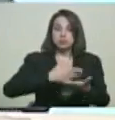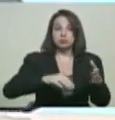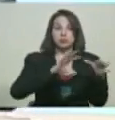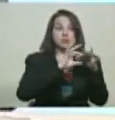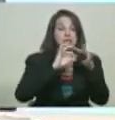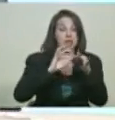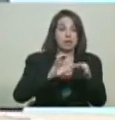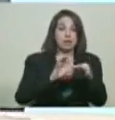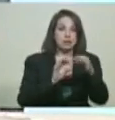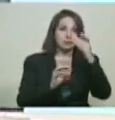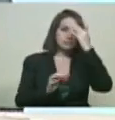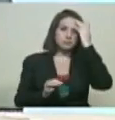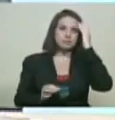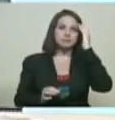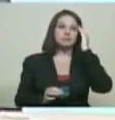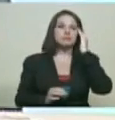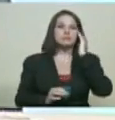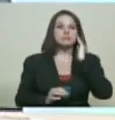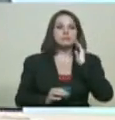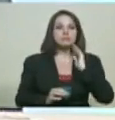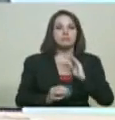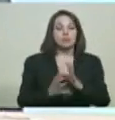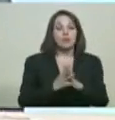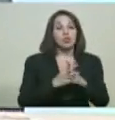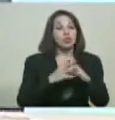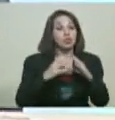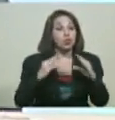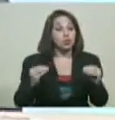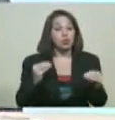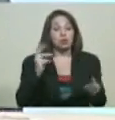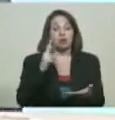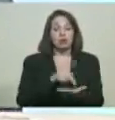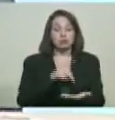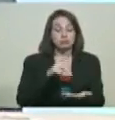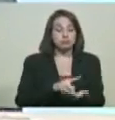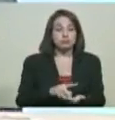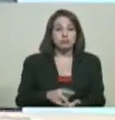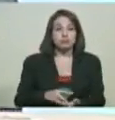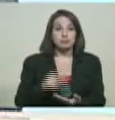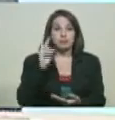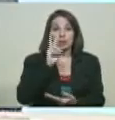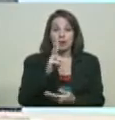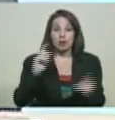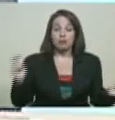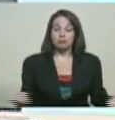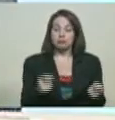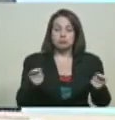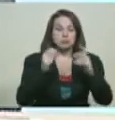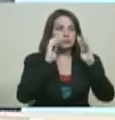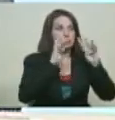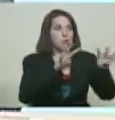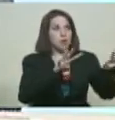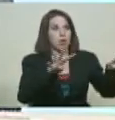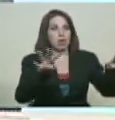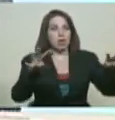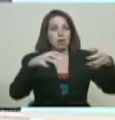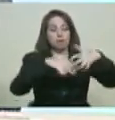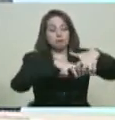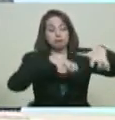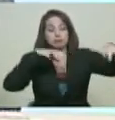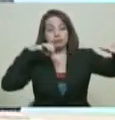todos los actos políticos en las que fui todo ahí se veía el